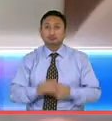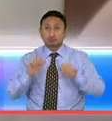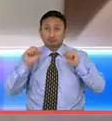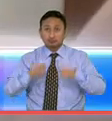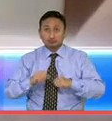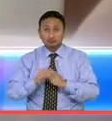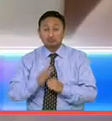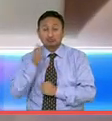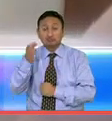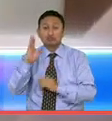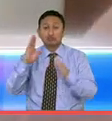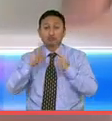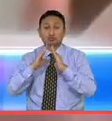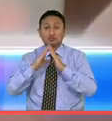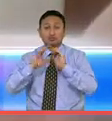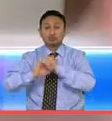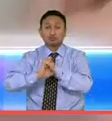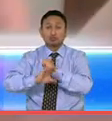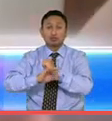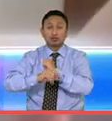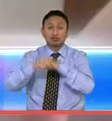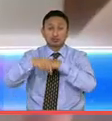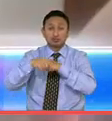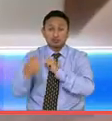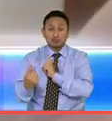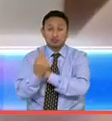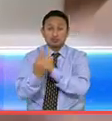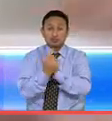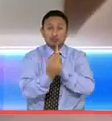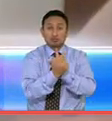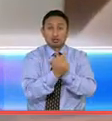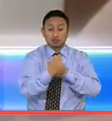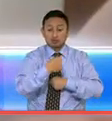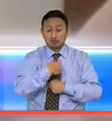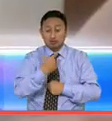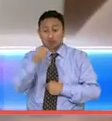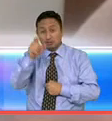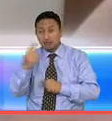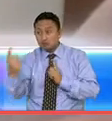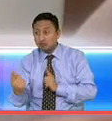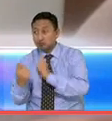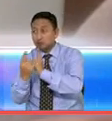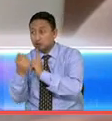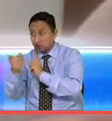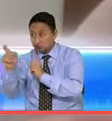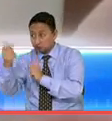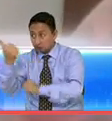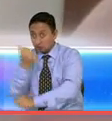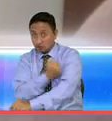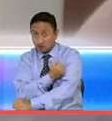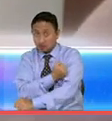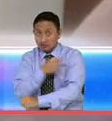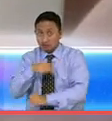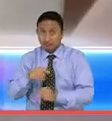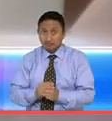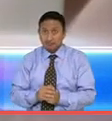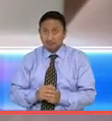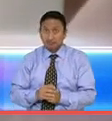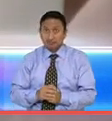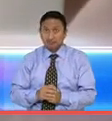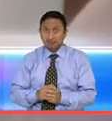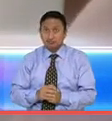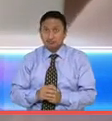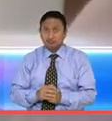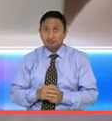a los hogares y hacer estas campañas masivas puerta a puerta, en el que yo busco a las personas que requieren ser vacunadas y así evito tener